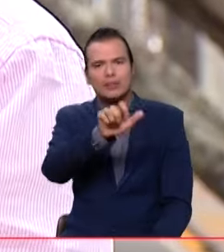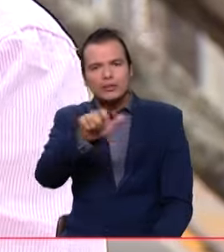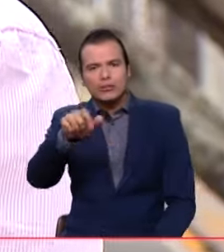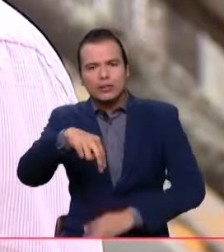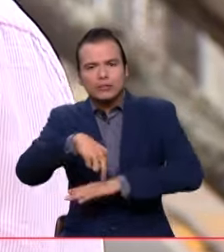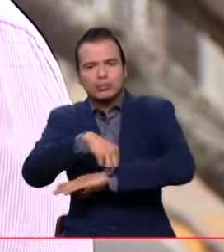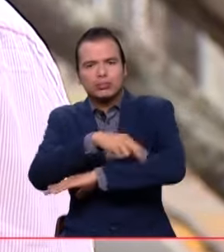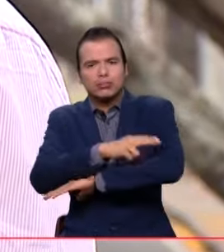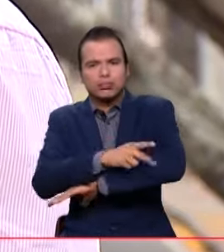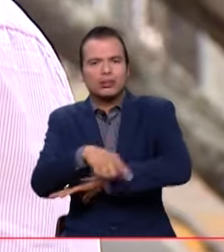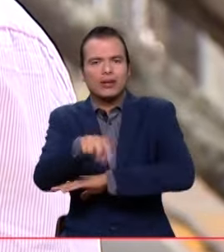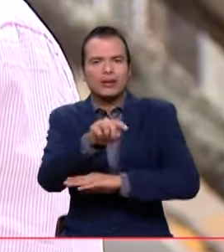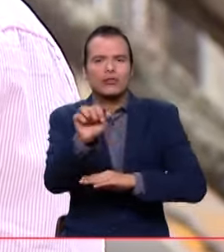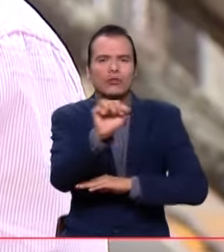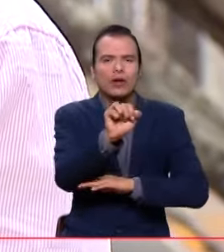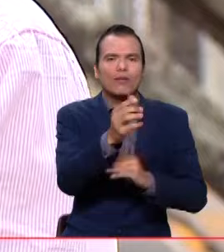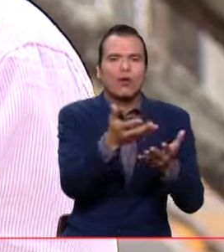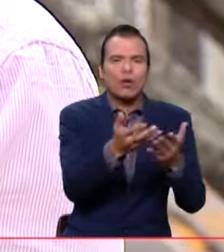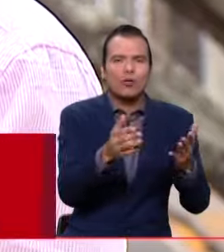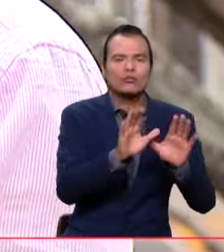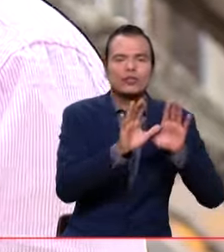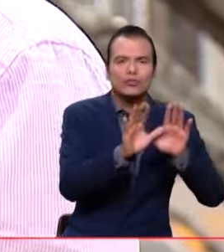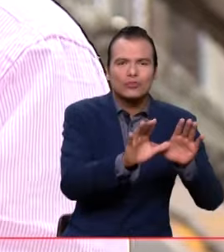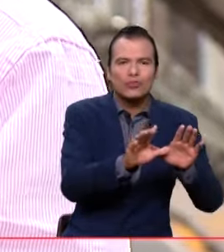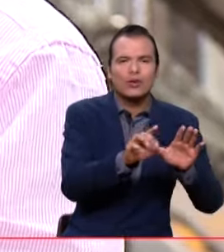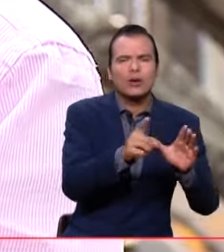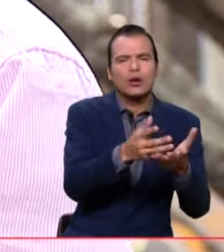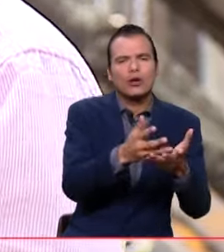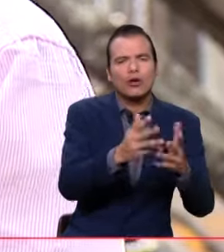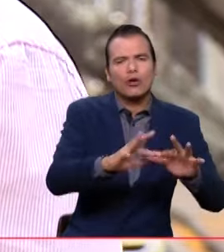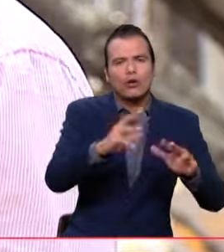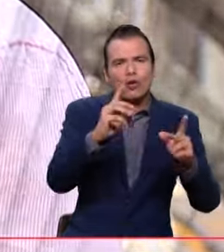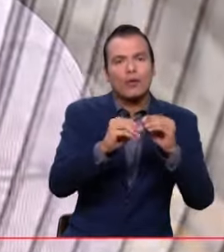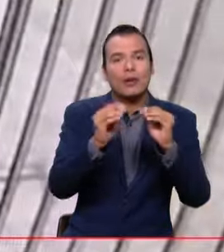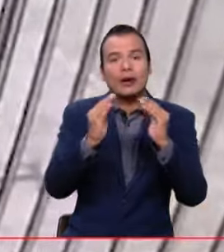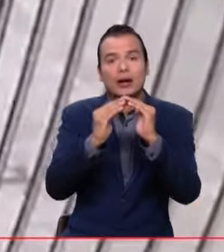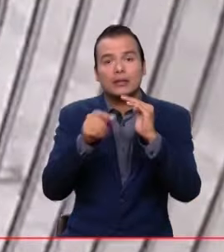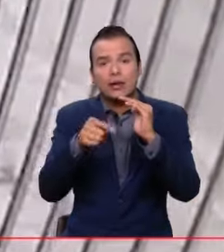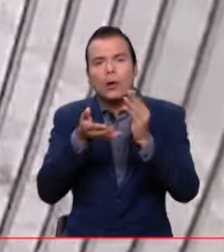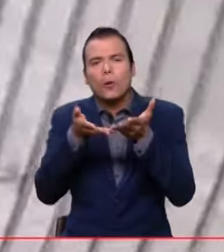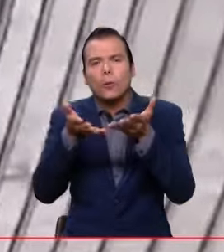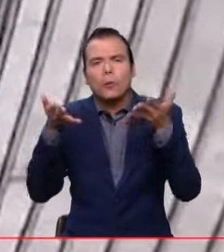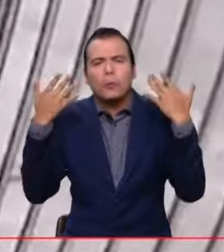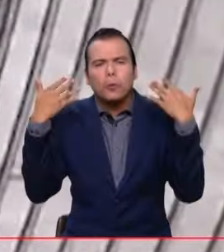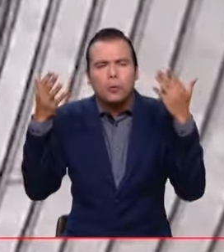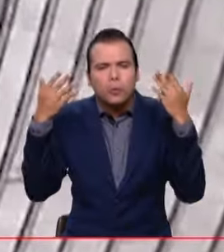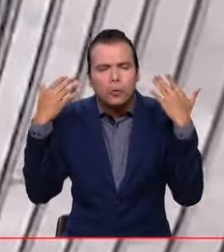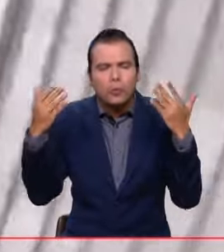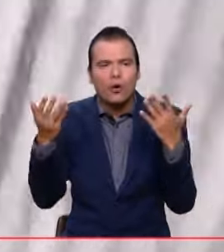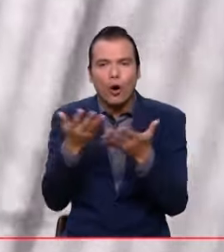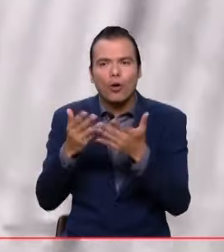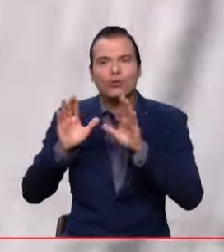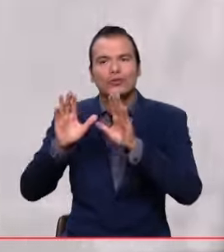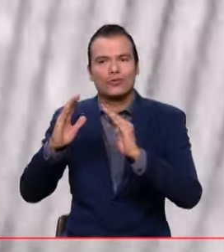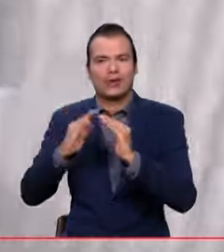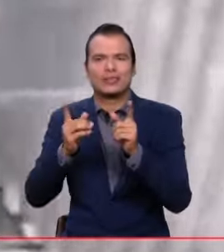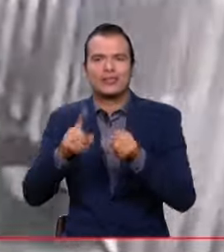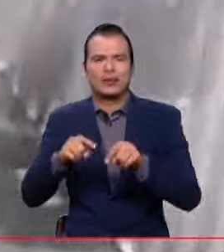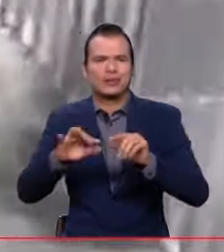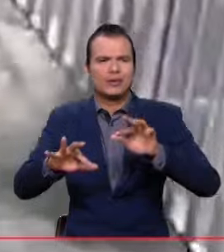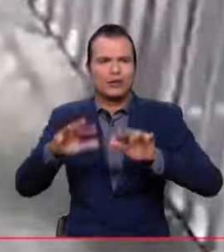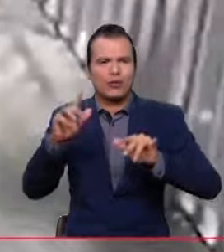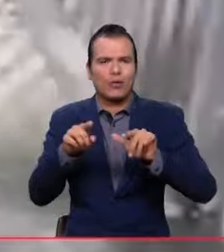de vehículos, aire acondicionados, mobiliarios de viviendas, entre otros. Esos videos que menciona Joan los pueden observar en este momento en